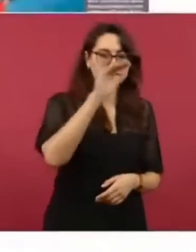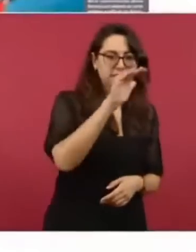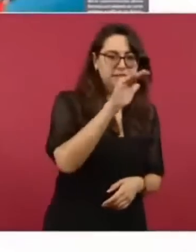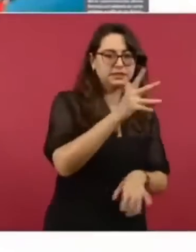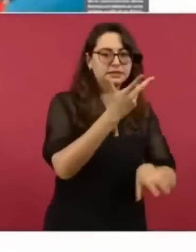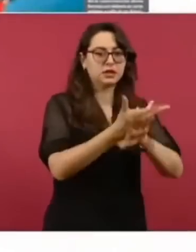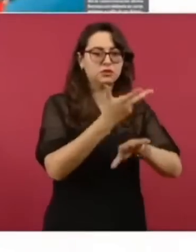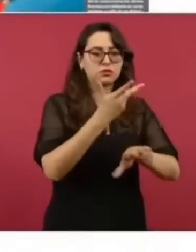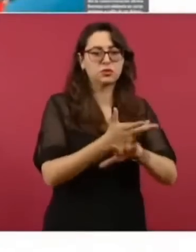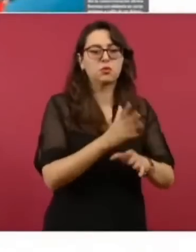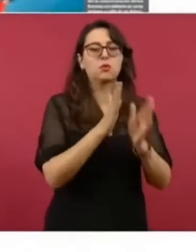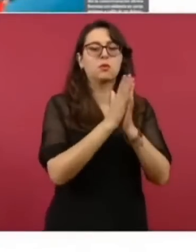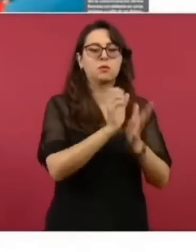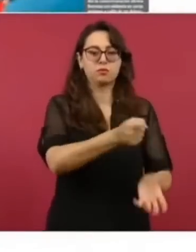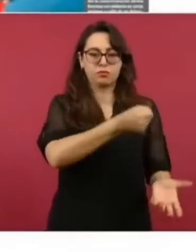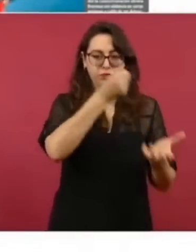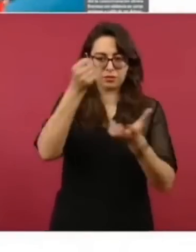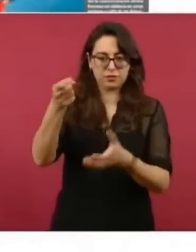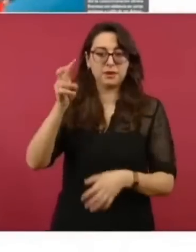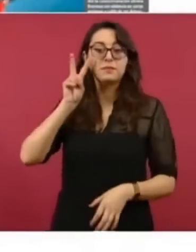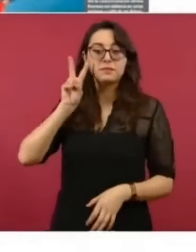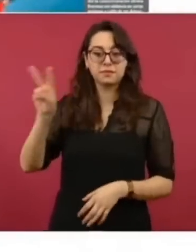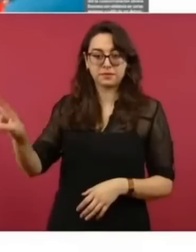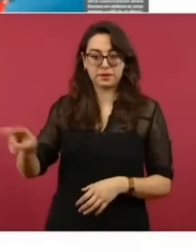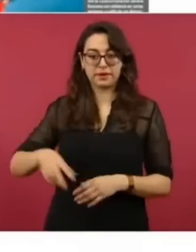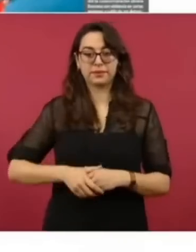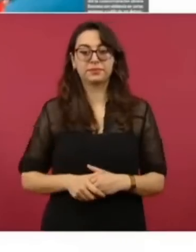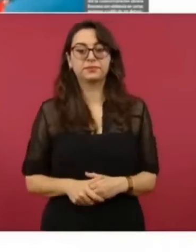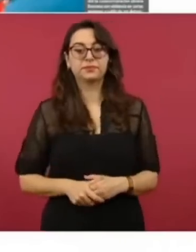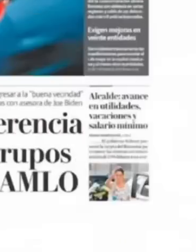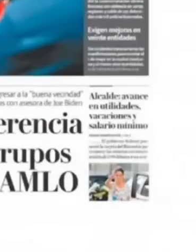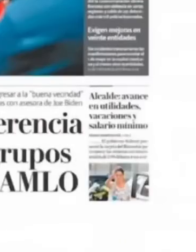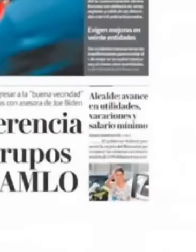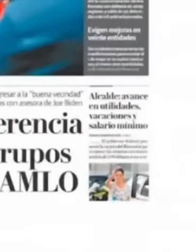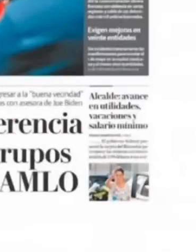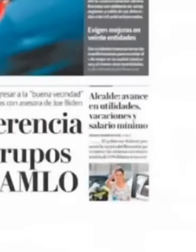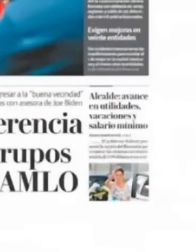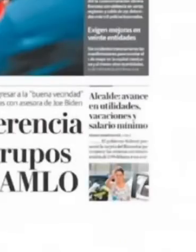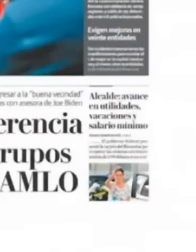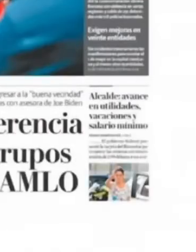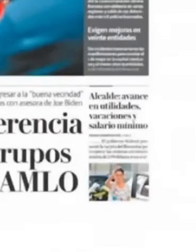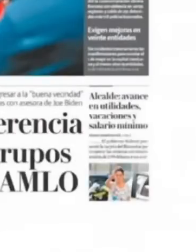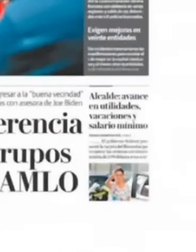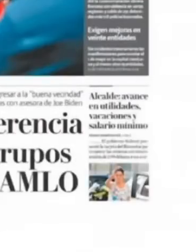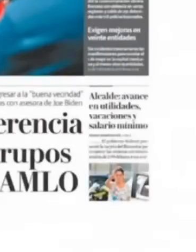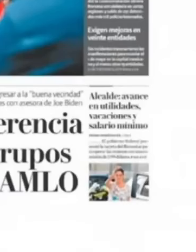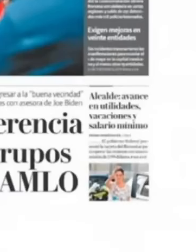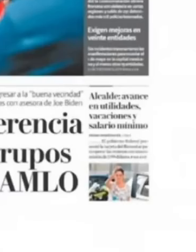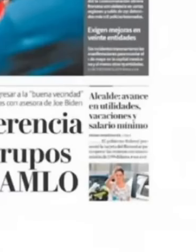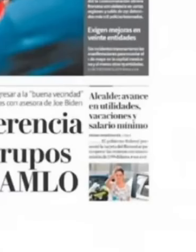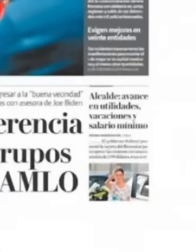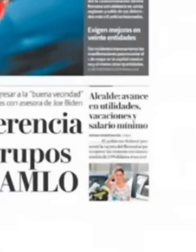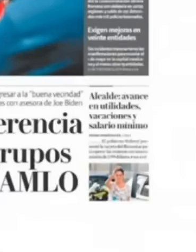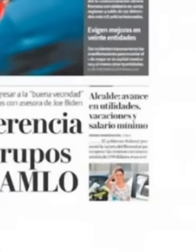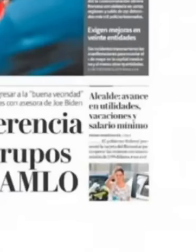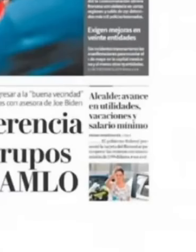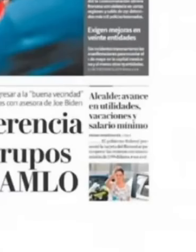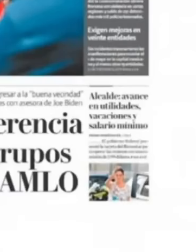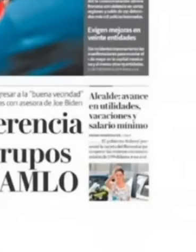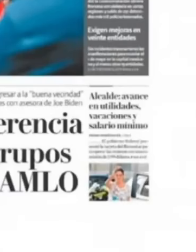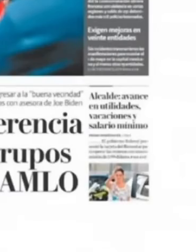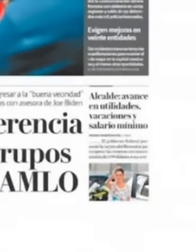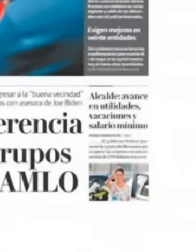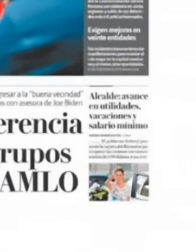pide destinar fondos por $60 millones a ONG para que gestionen temas de